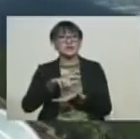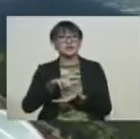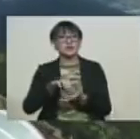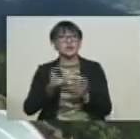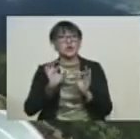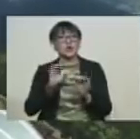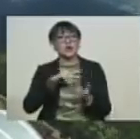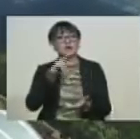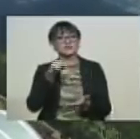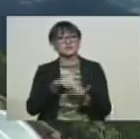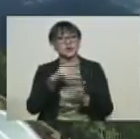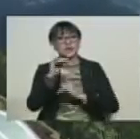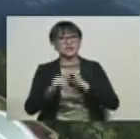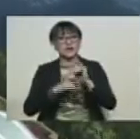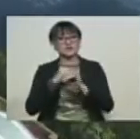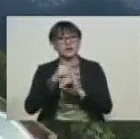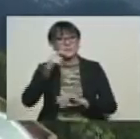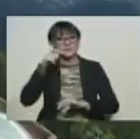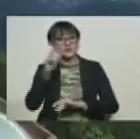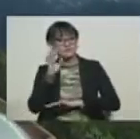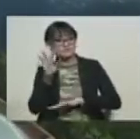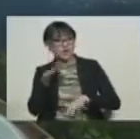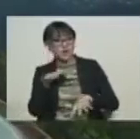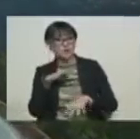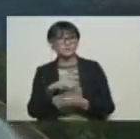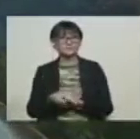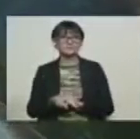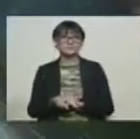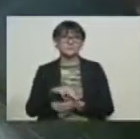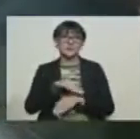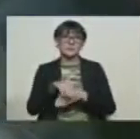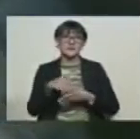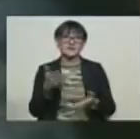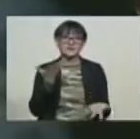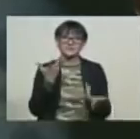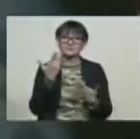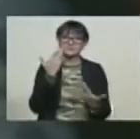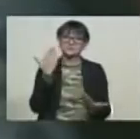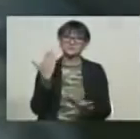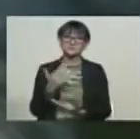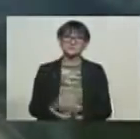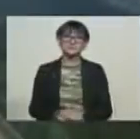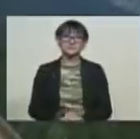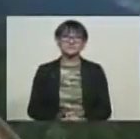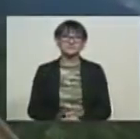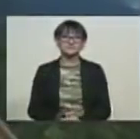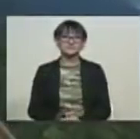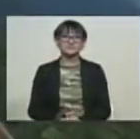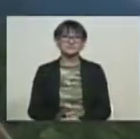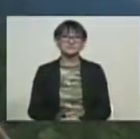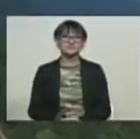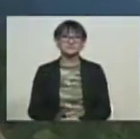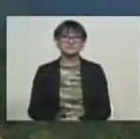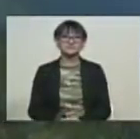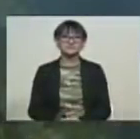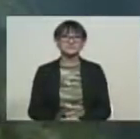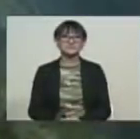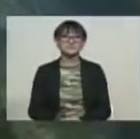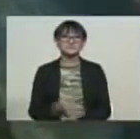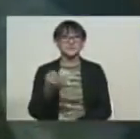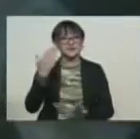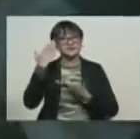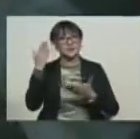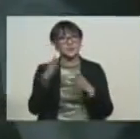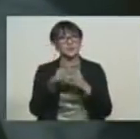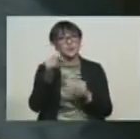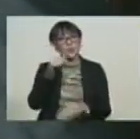referencia nacional e internacional. Ministra, por favor. Sí, presidente. Buenos días, buenas tardes ya. Realmente un saludo a